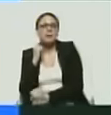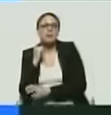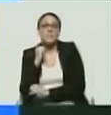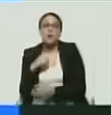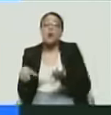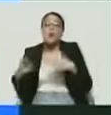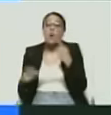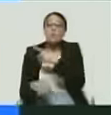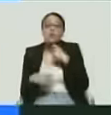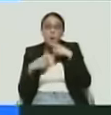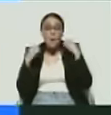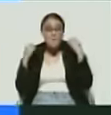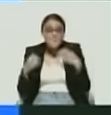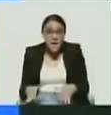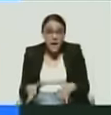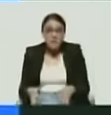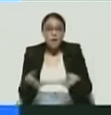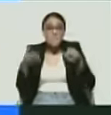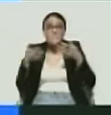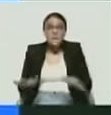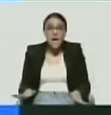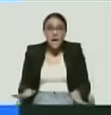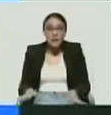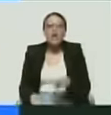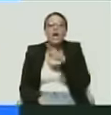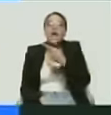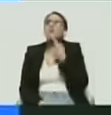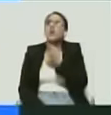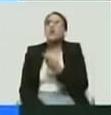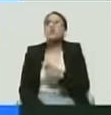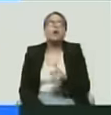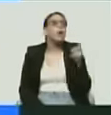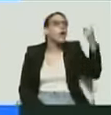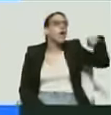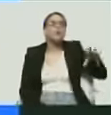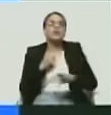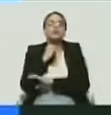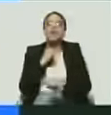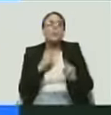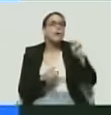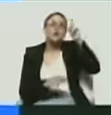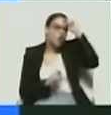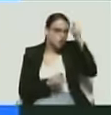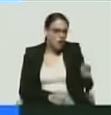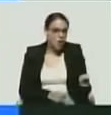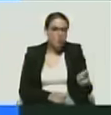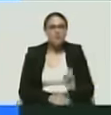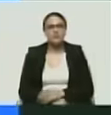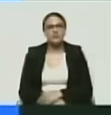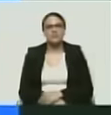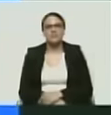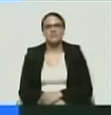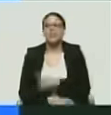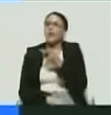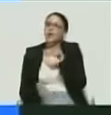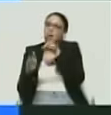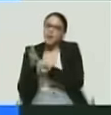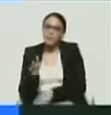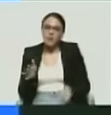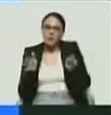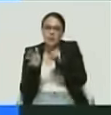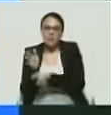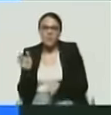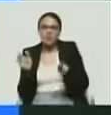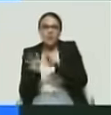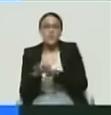pierden. Axioma de lógica, matemática, lógica. Si cantan fraude cada vez que pierden,